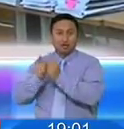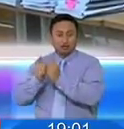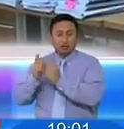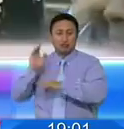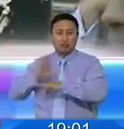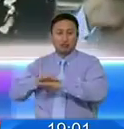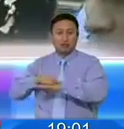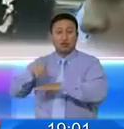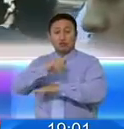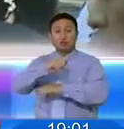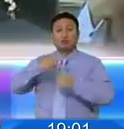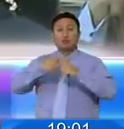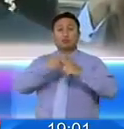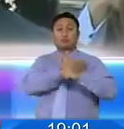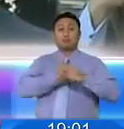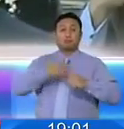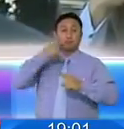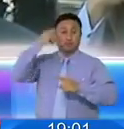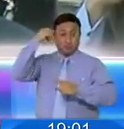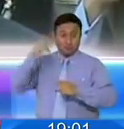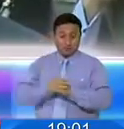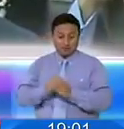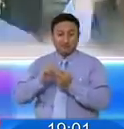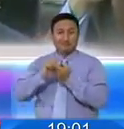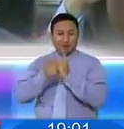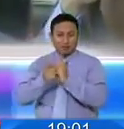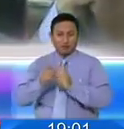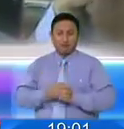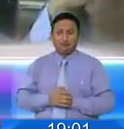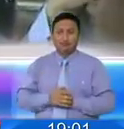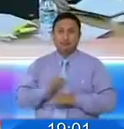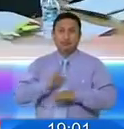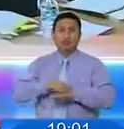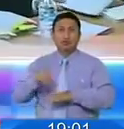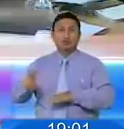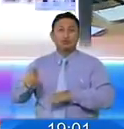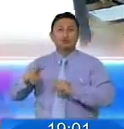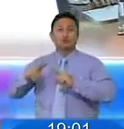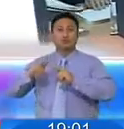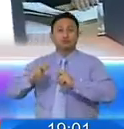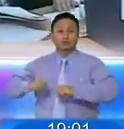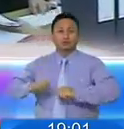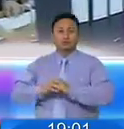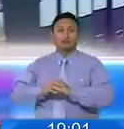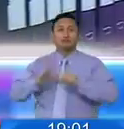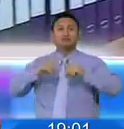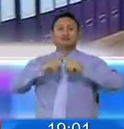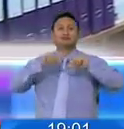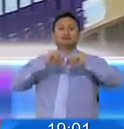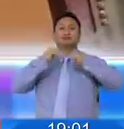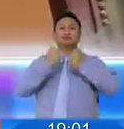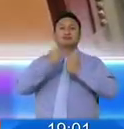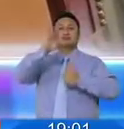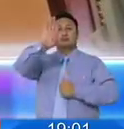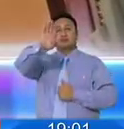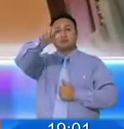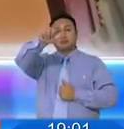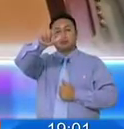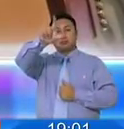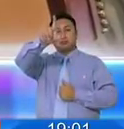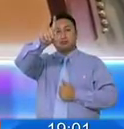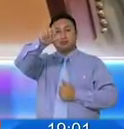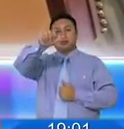responsabilidad al expresidente Rafael Correa en la investigación que se sigue por el secuestro del ex asambleísta Fernando Balda. Delito